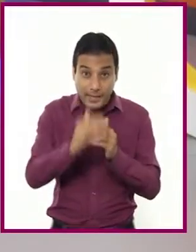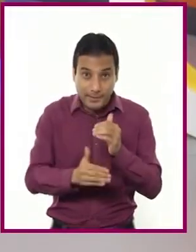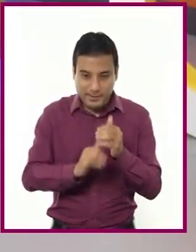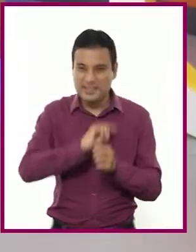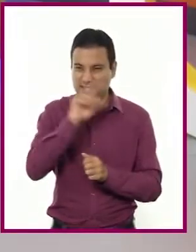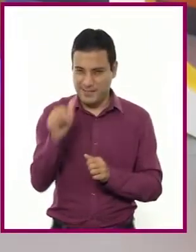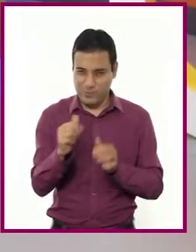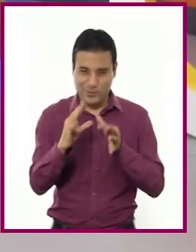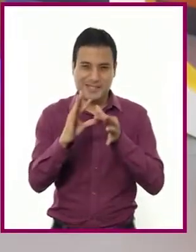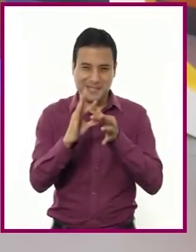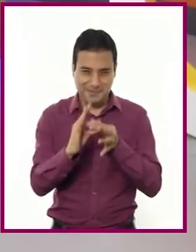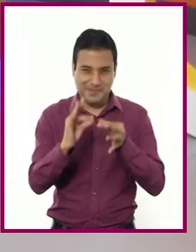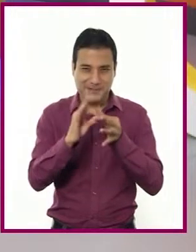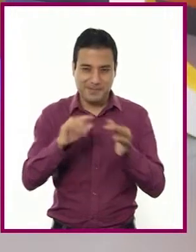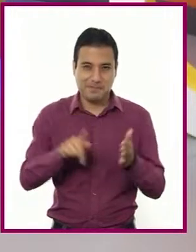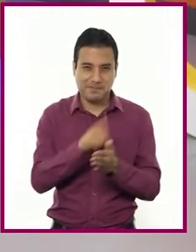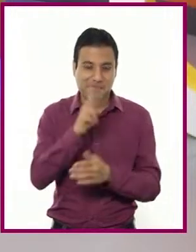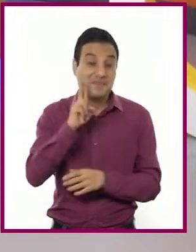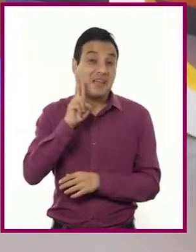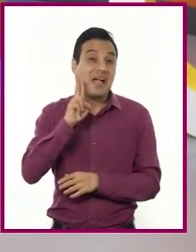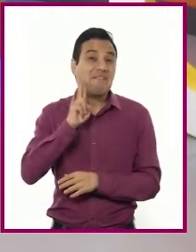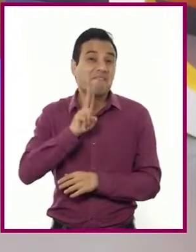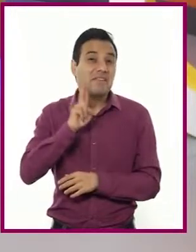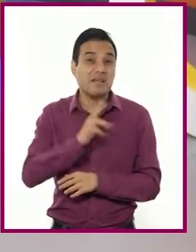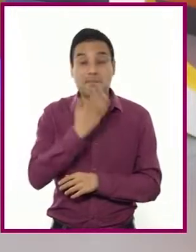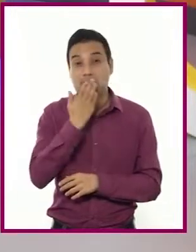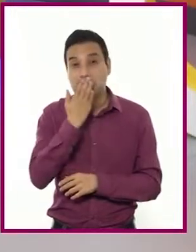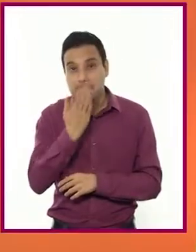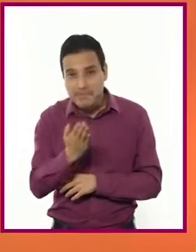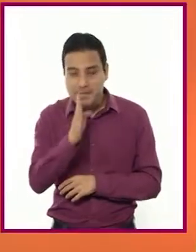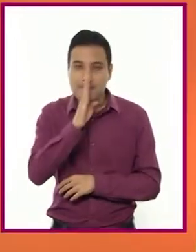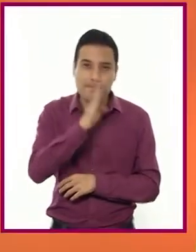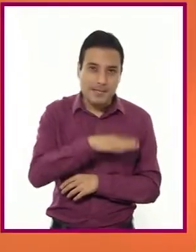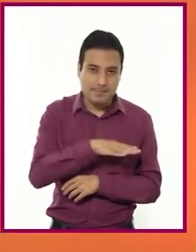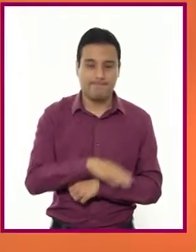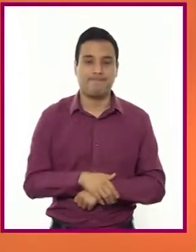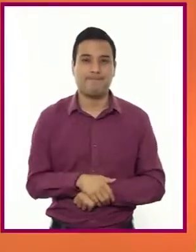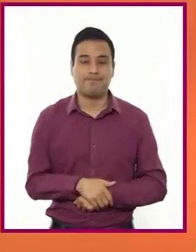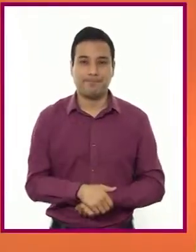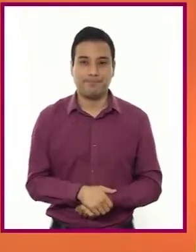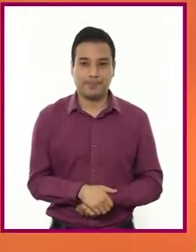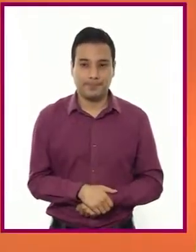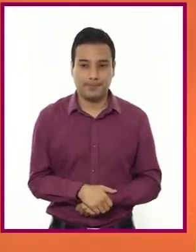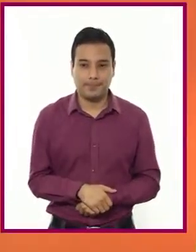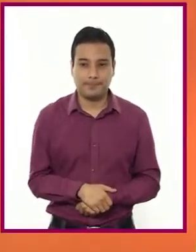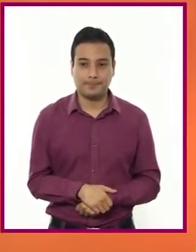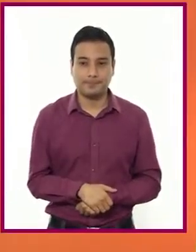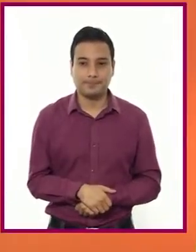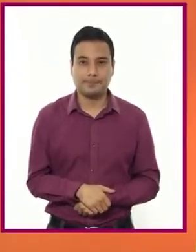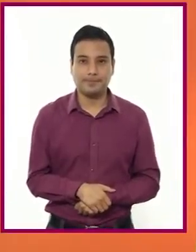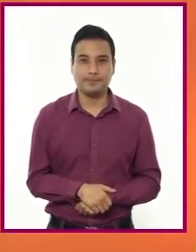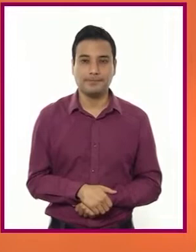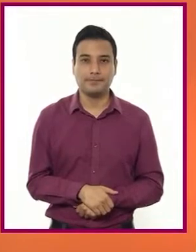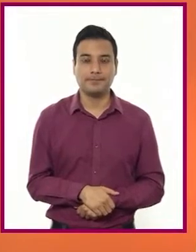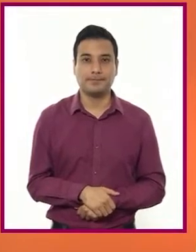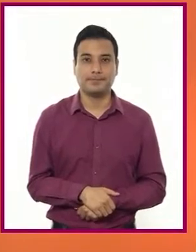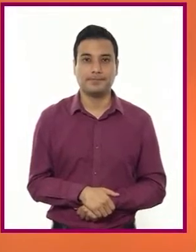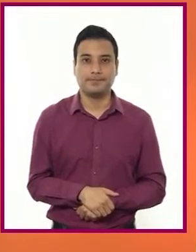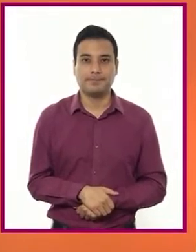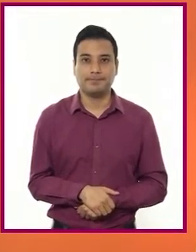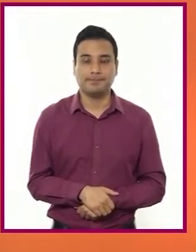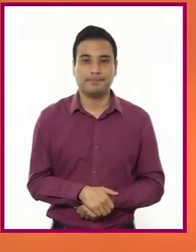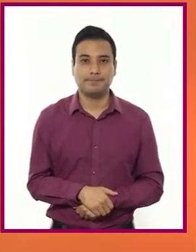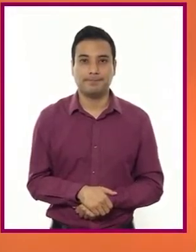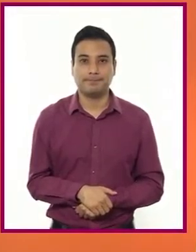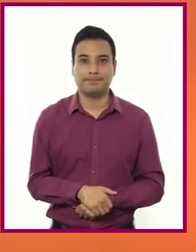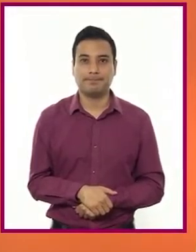el reto para ver si lograron encontrar la solución. Antes de comenzar formalmente la sesión,